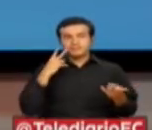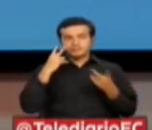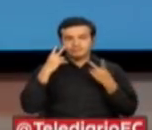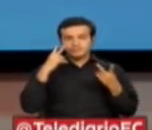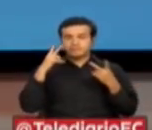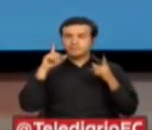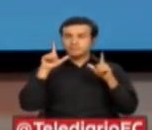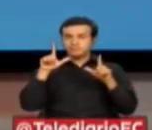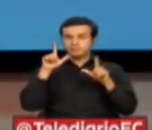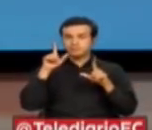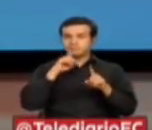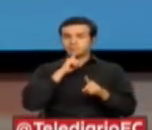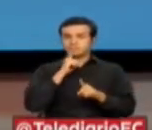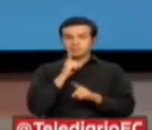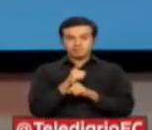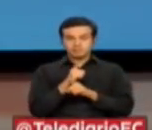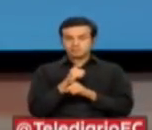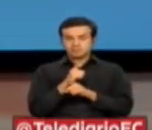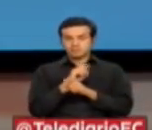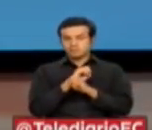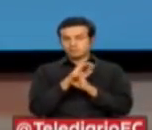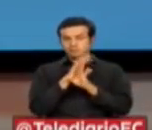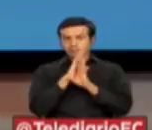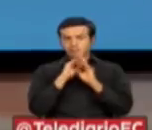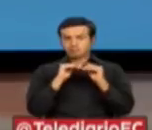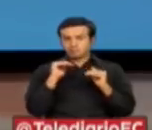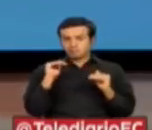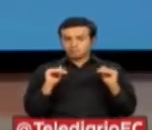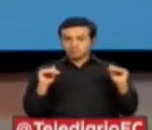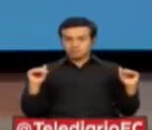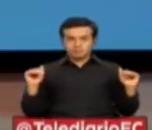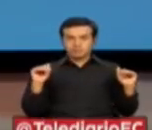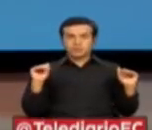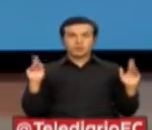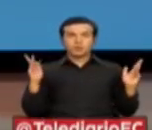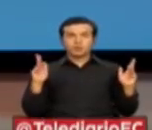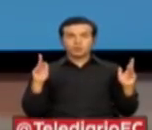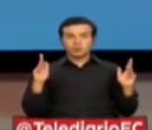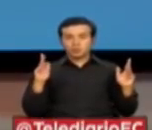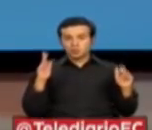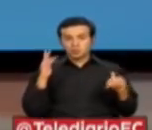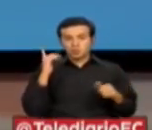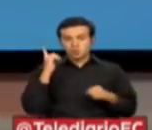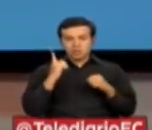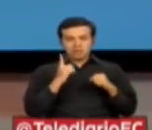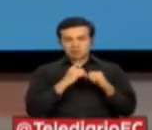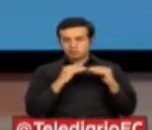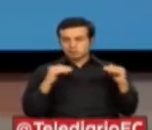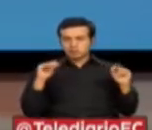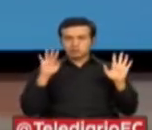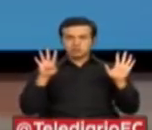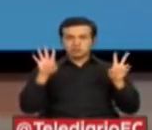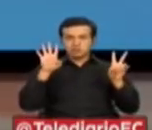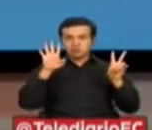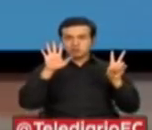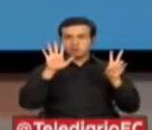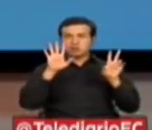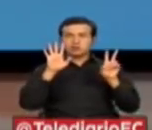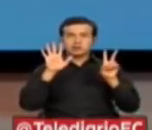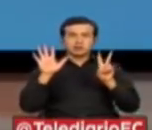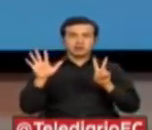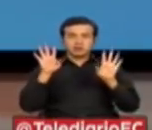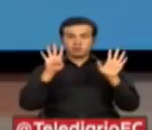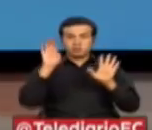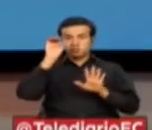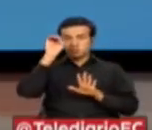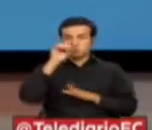pero que la puedes ver tú, Eduardo, es sumamente estable, se ha mantenido así durante prácticamente todo el último año, 79% de credibilidad, aclaro